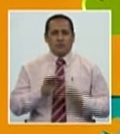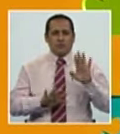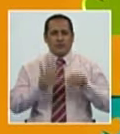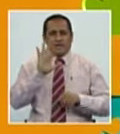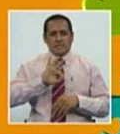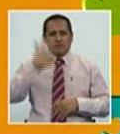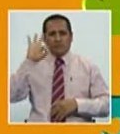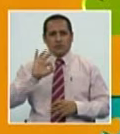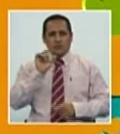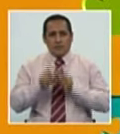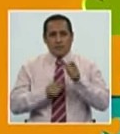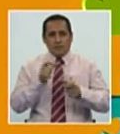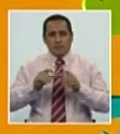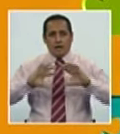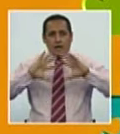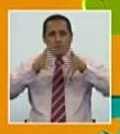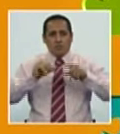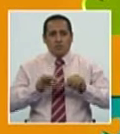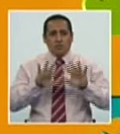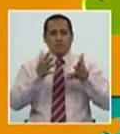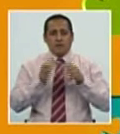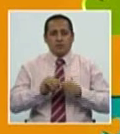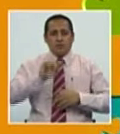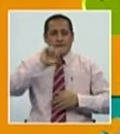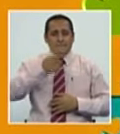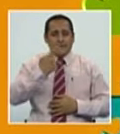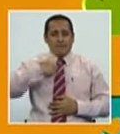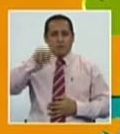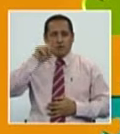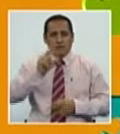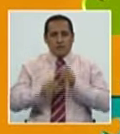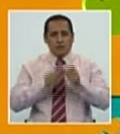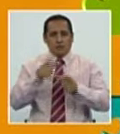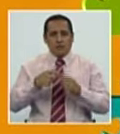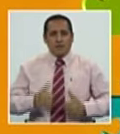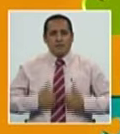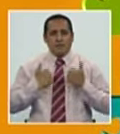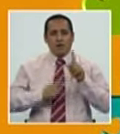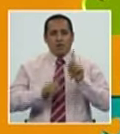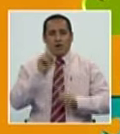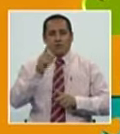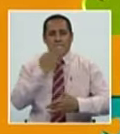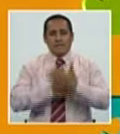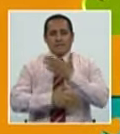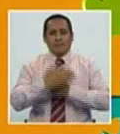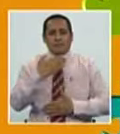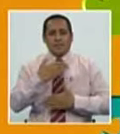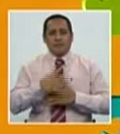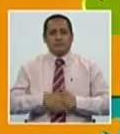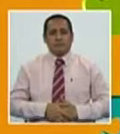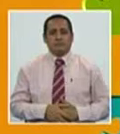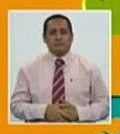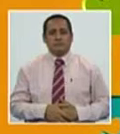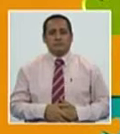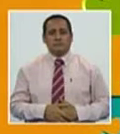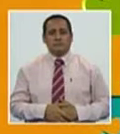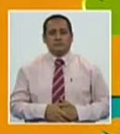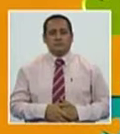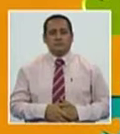Alrededor de un 15% de la población mundial, unos 1.000 millones de personas, viven con algún tipo de